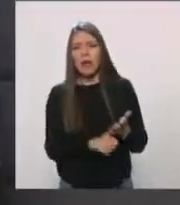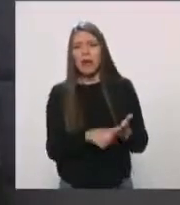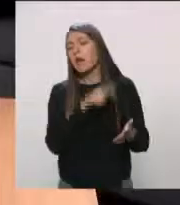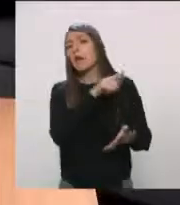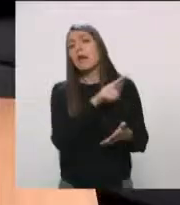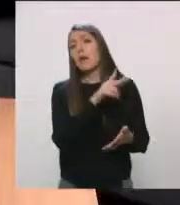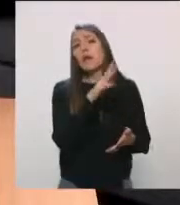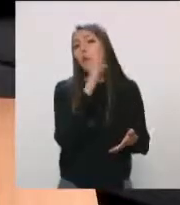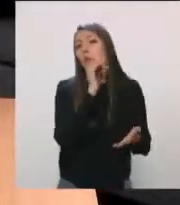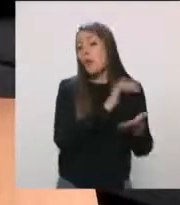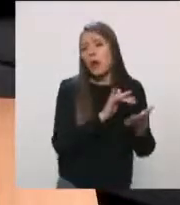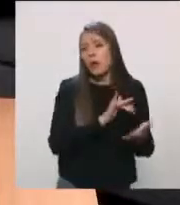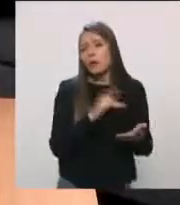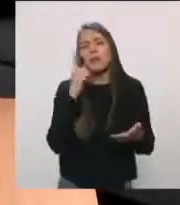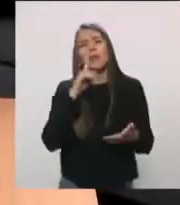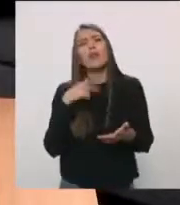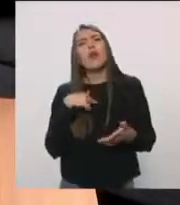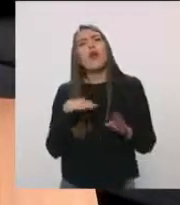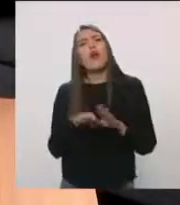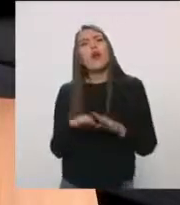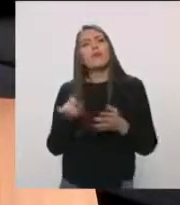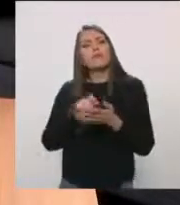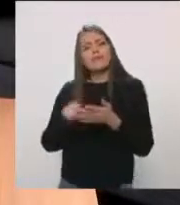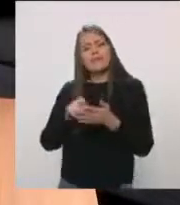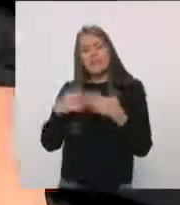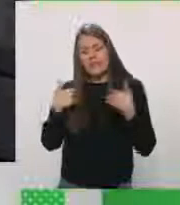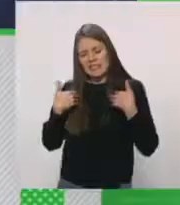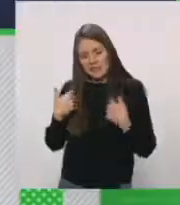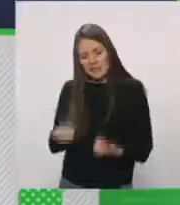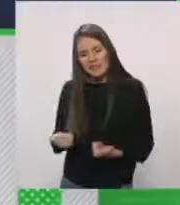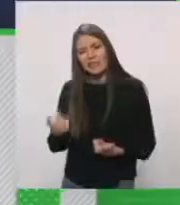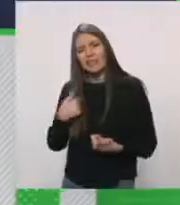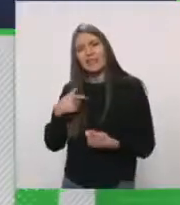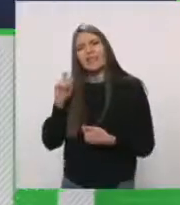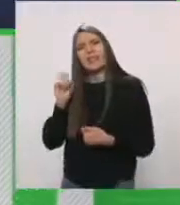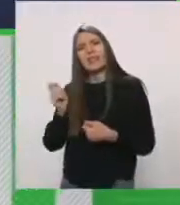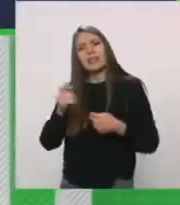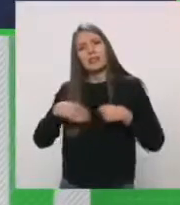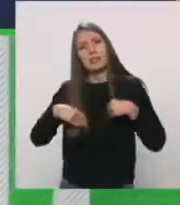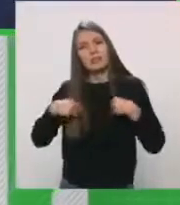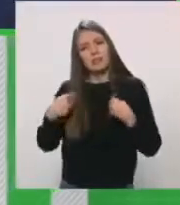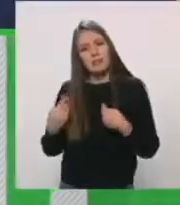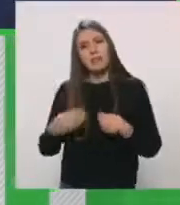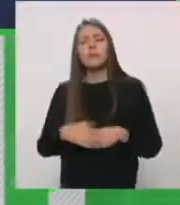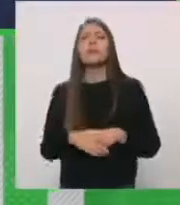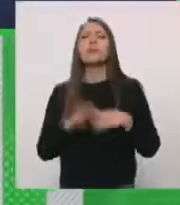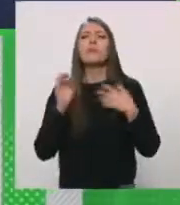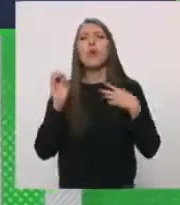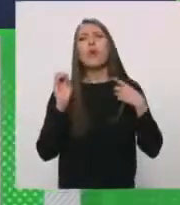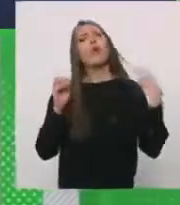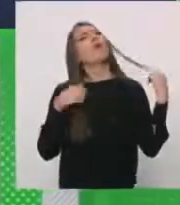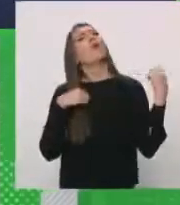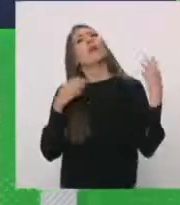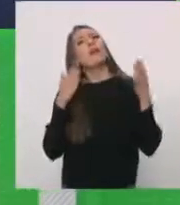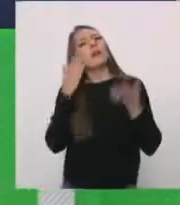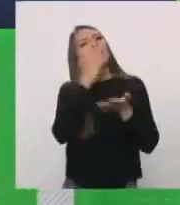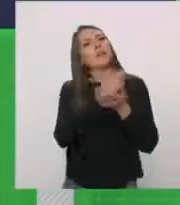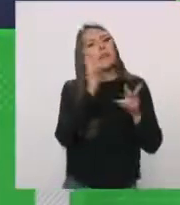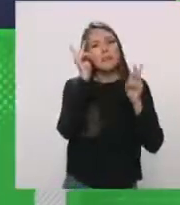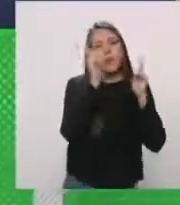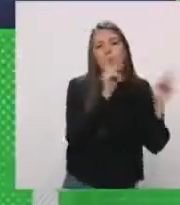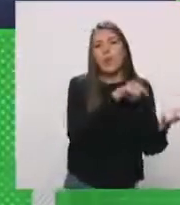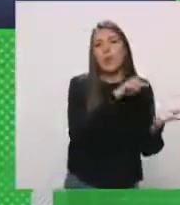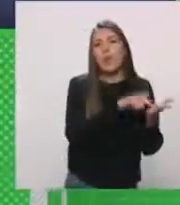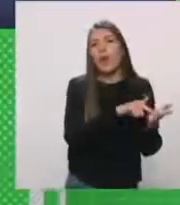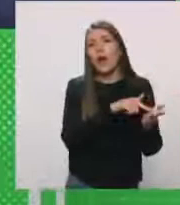mí me ayuda a entender lo que estoy viviendo, lo que está pasando. O me decido a visitar un lugar que se me hace difícil desde que murió